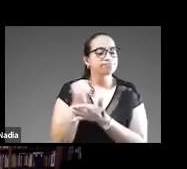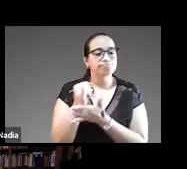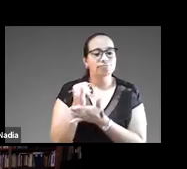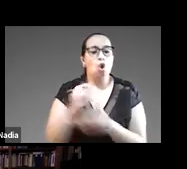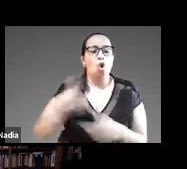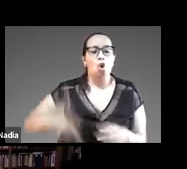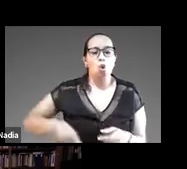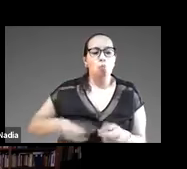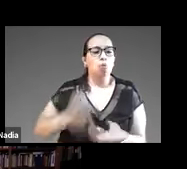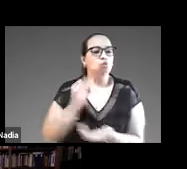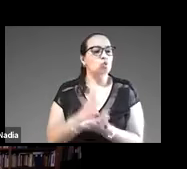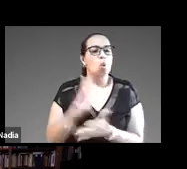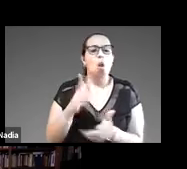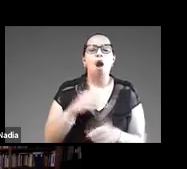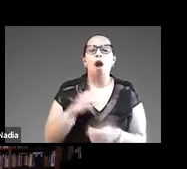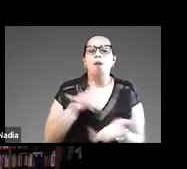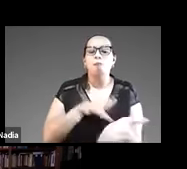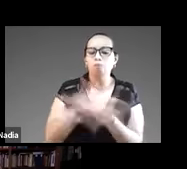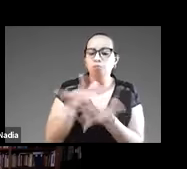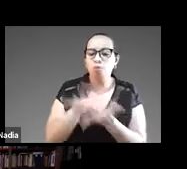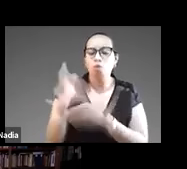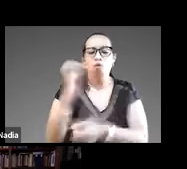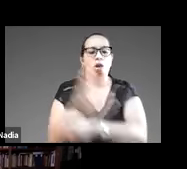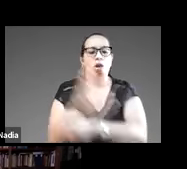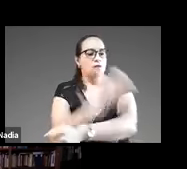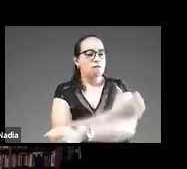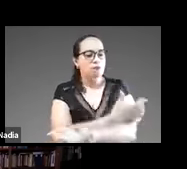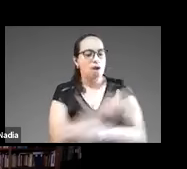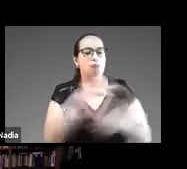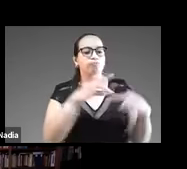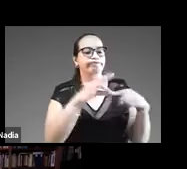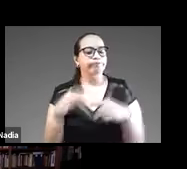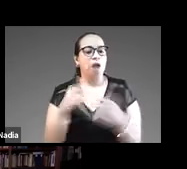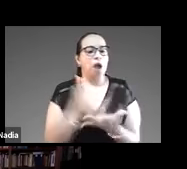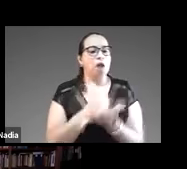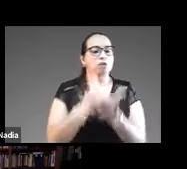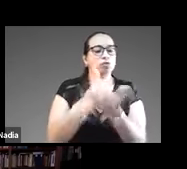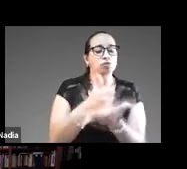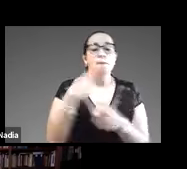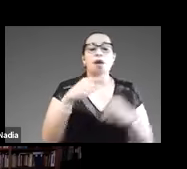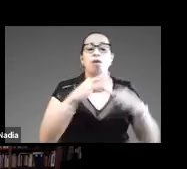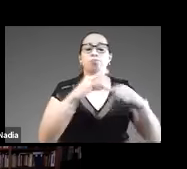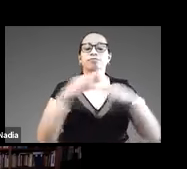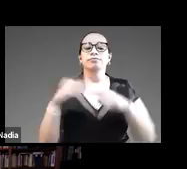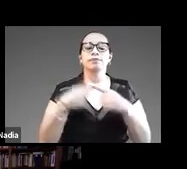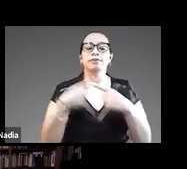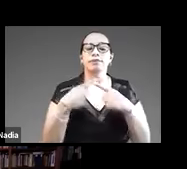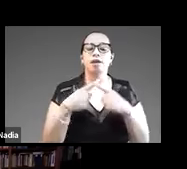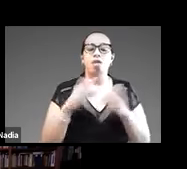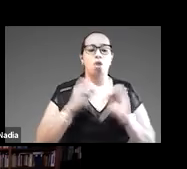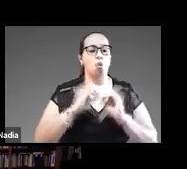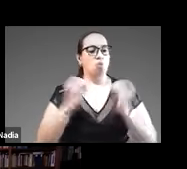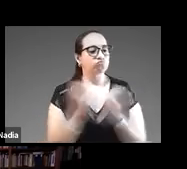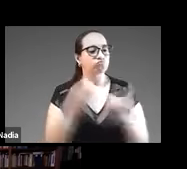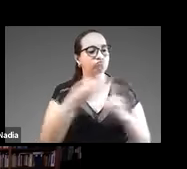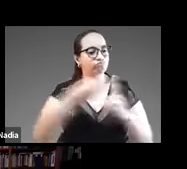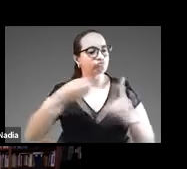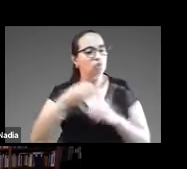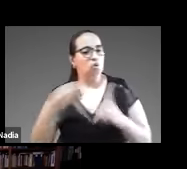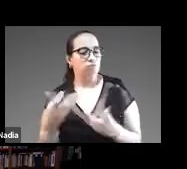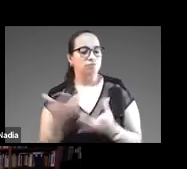apoya, acompaña, facilita, ¿sí? Pero la que guía es la organización, digamos,